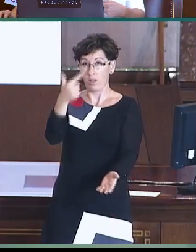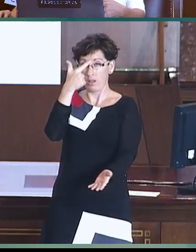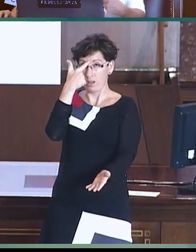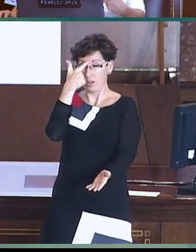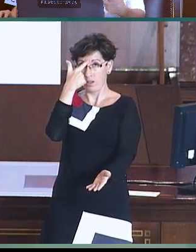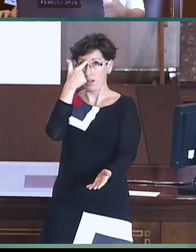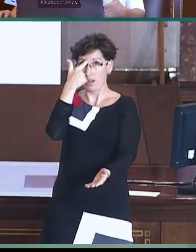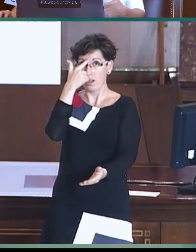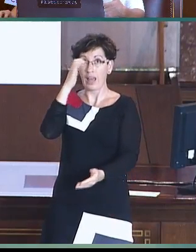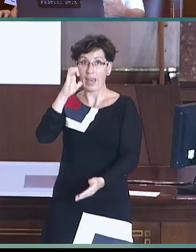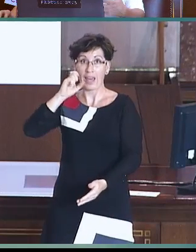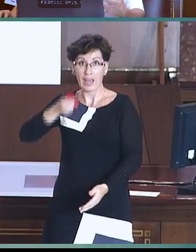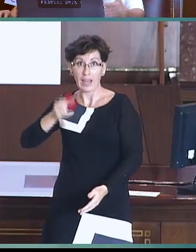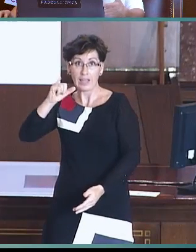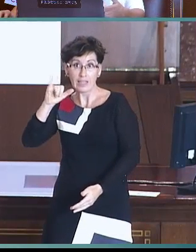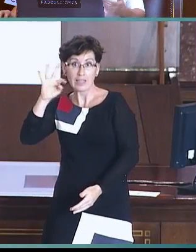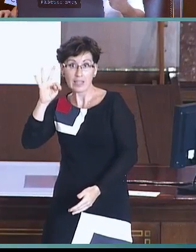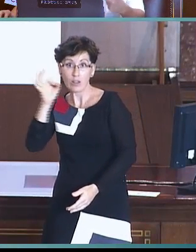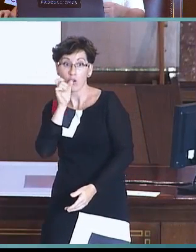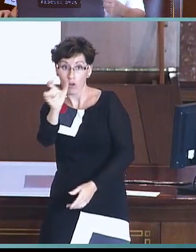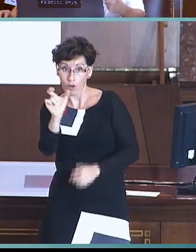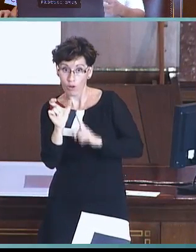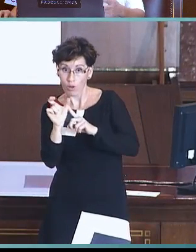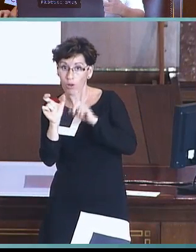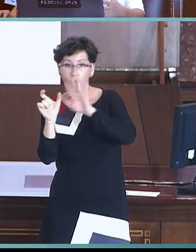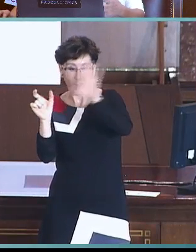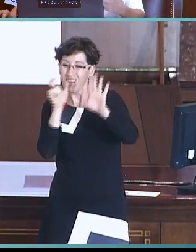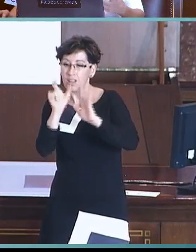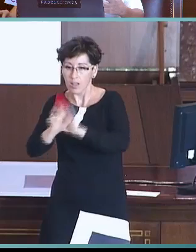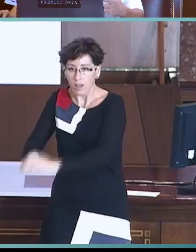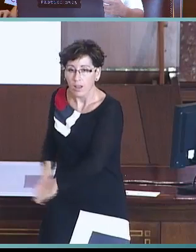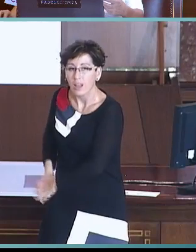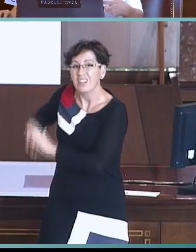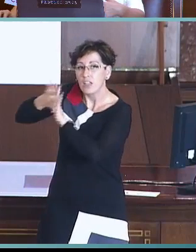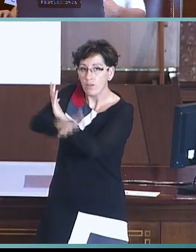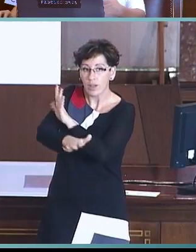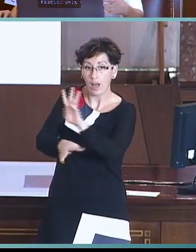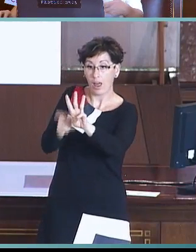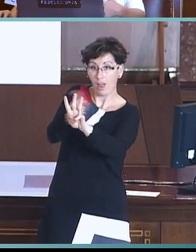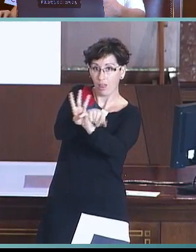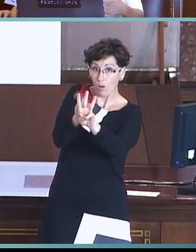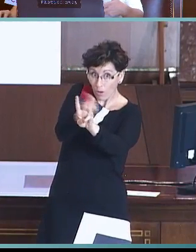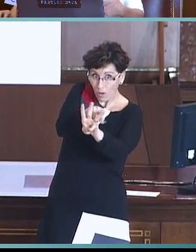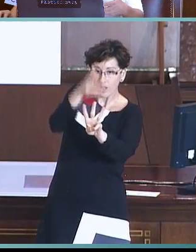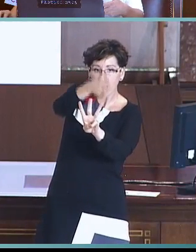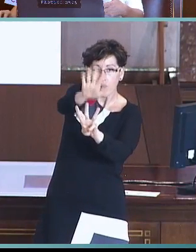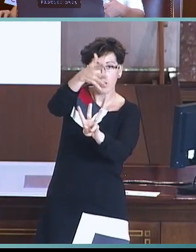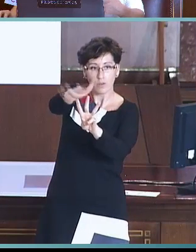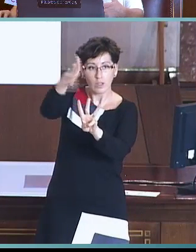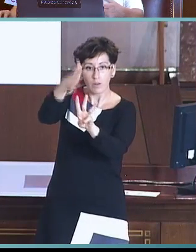acceda al significado de las otras palabras y de entre todas esas